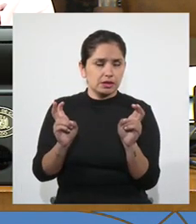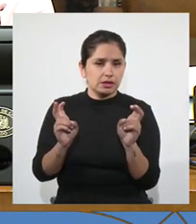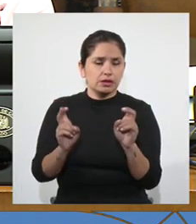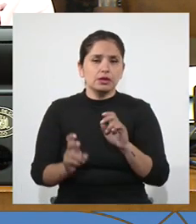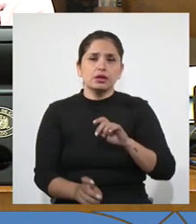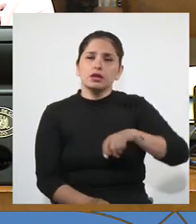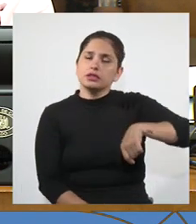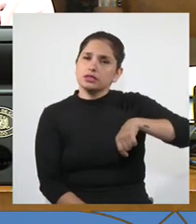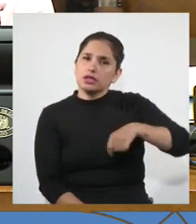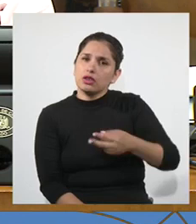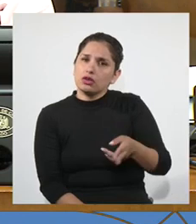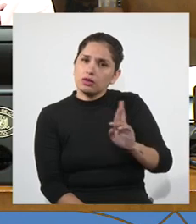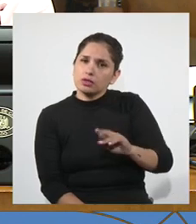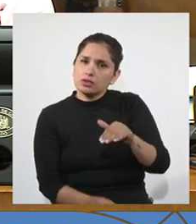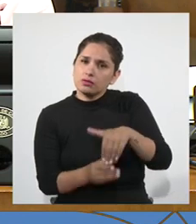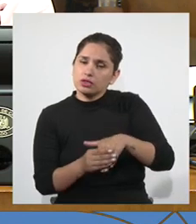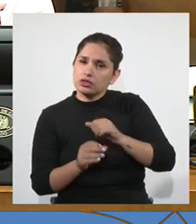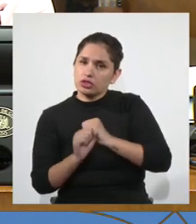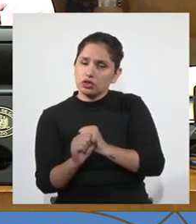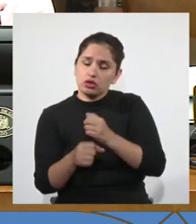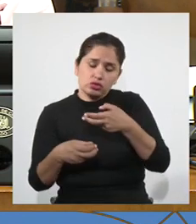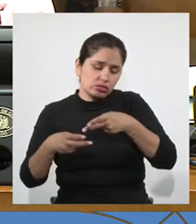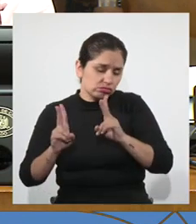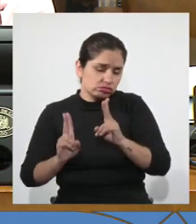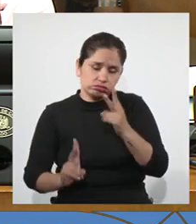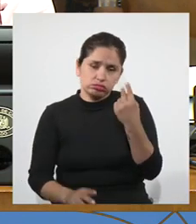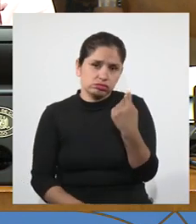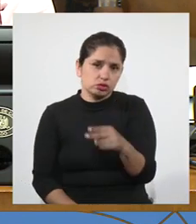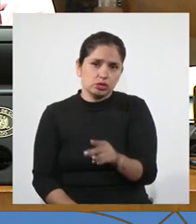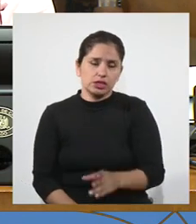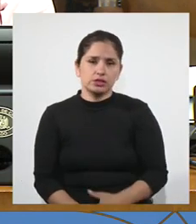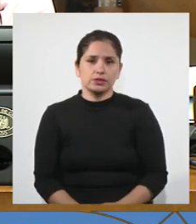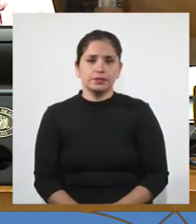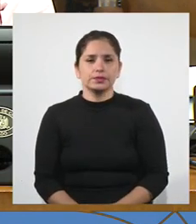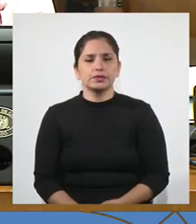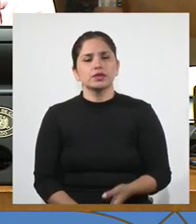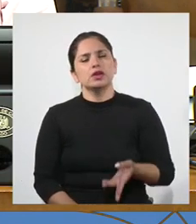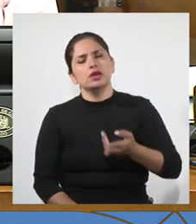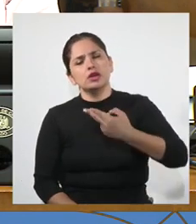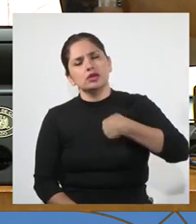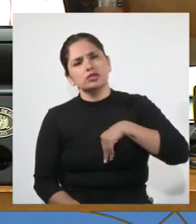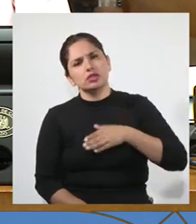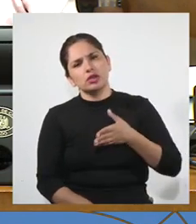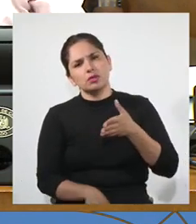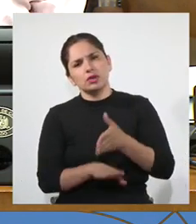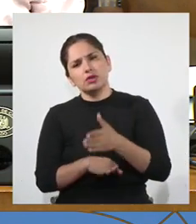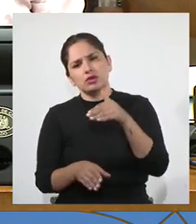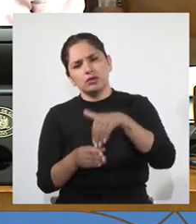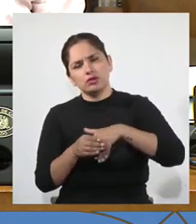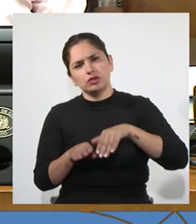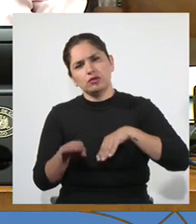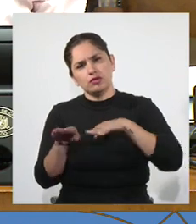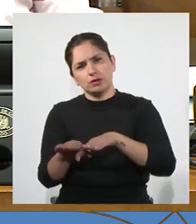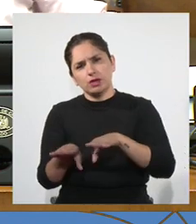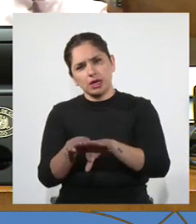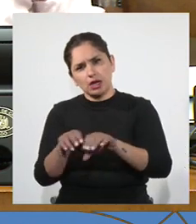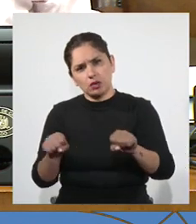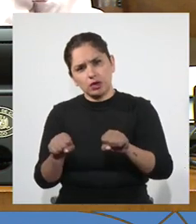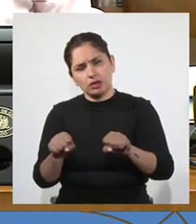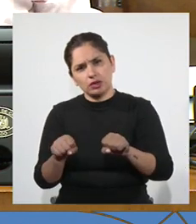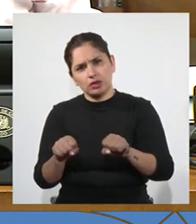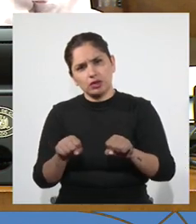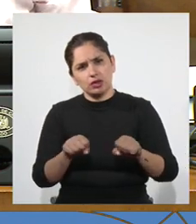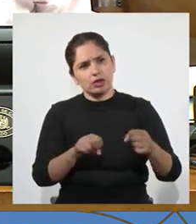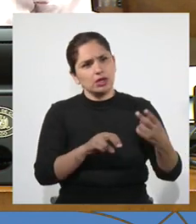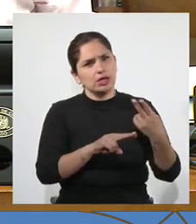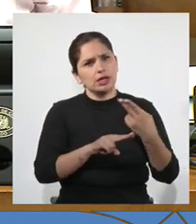Senadora, si usted insiste en votar en contra, tiene todo el derecho. Presidente, hemos concurrido con nuestro voto favorable al acuerdo que han asistido las